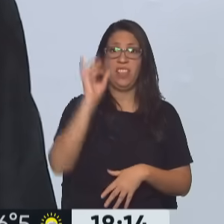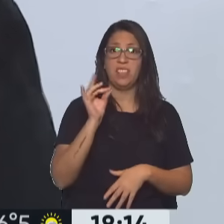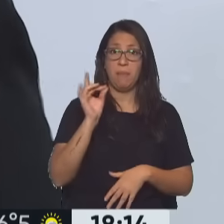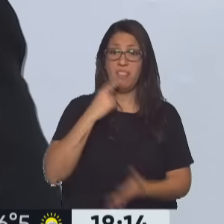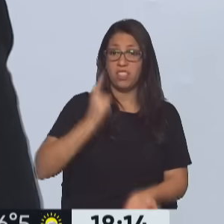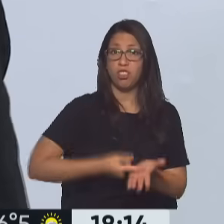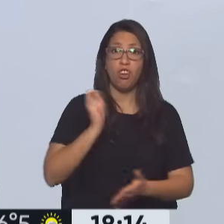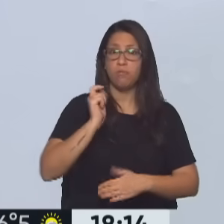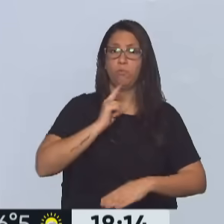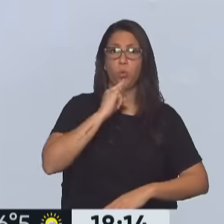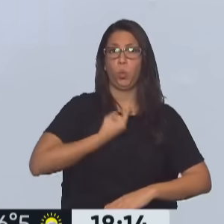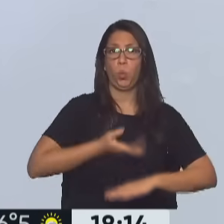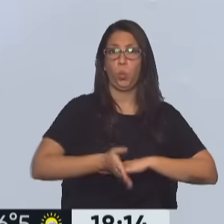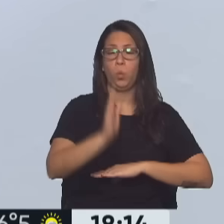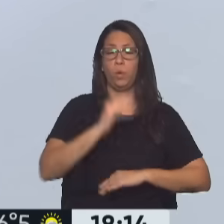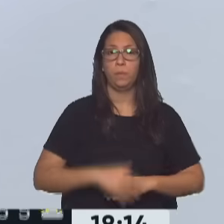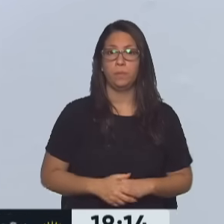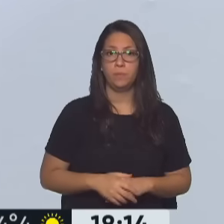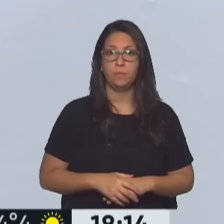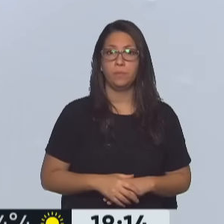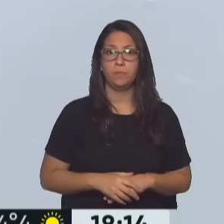Massa, ministro. Aquí, Massa.